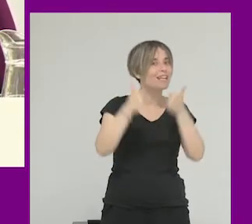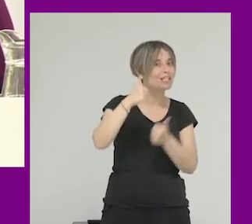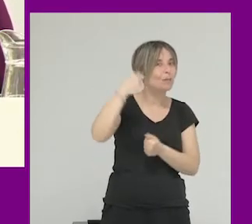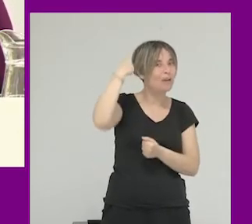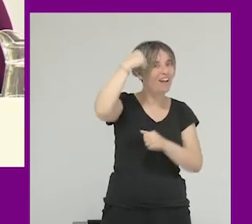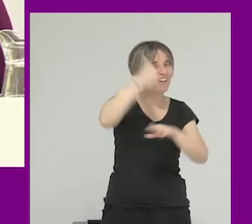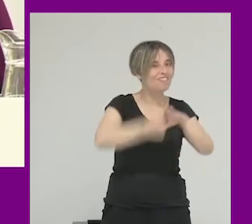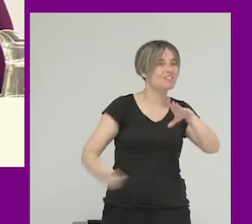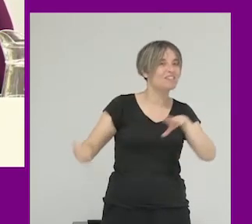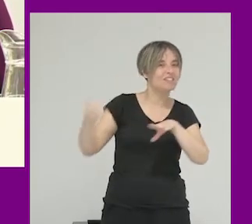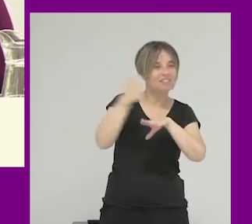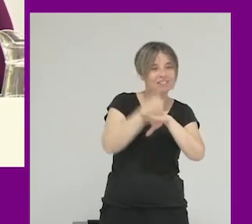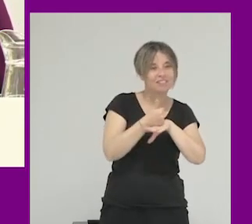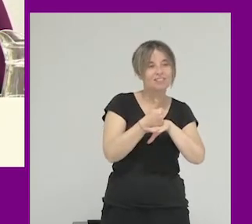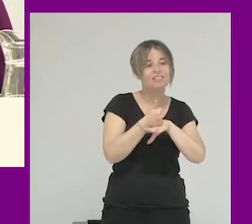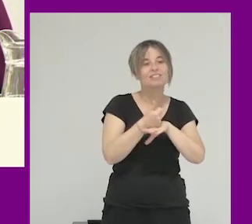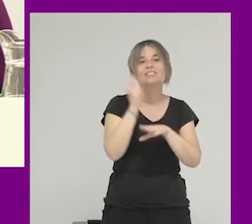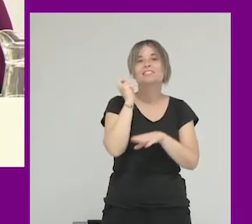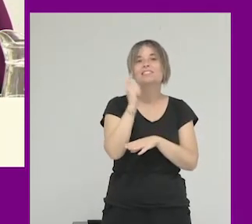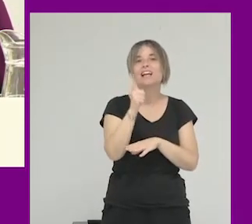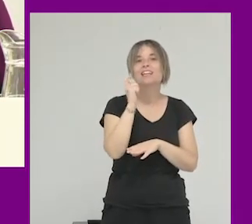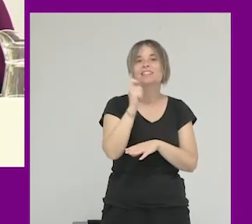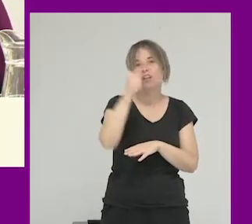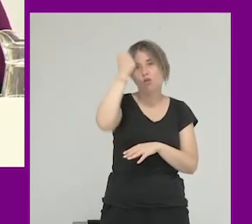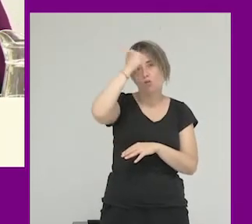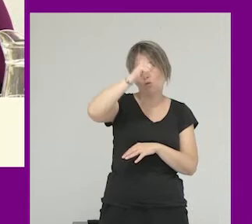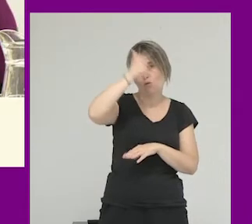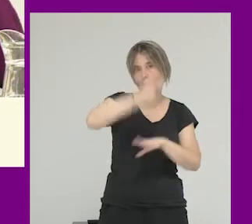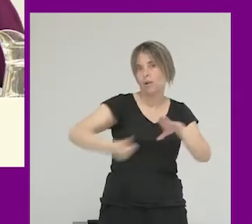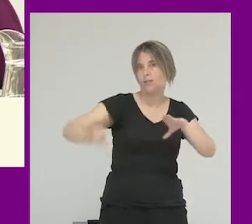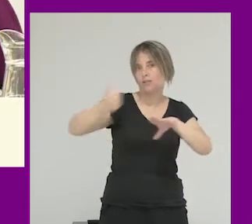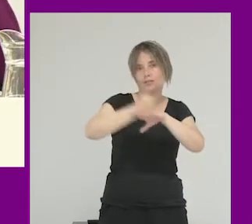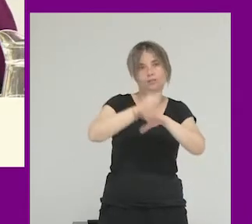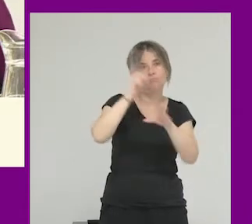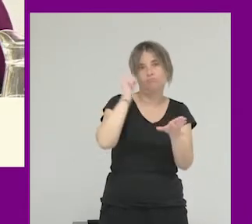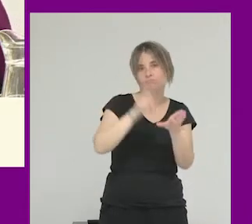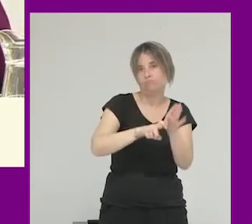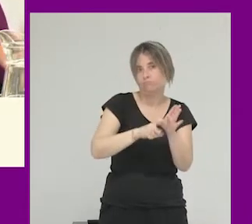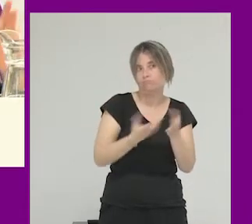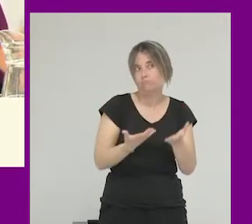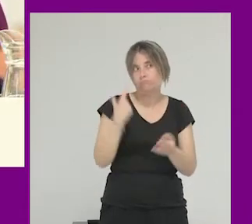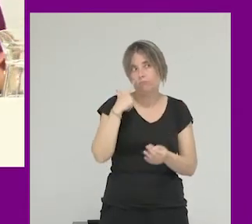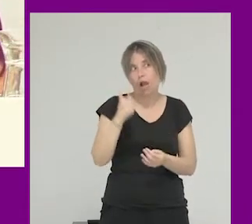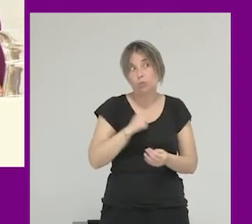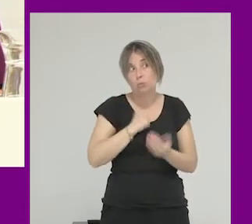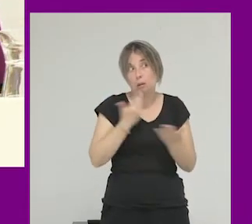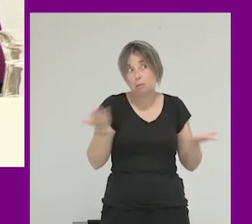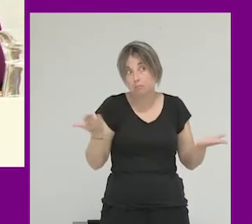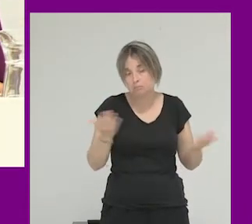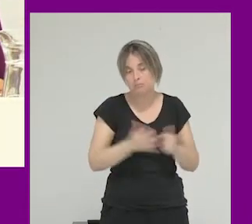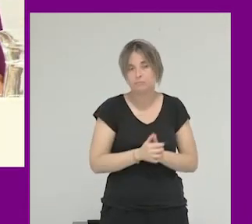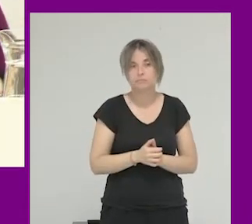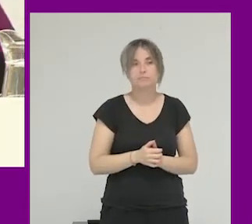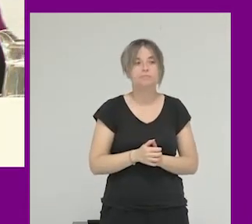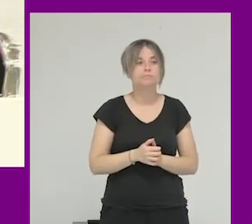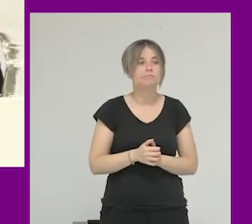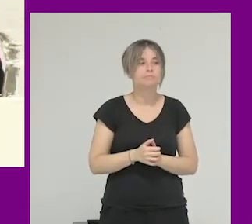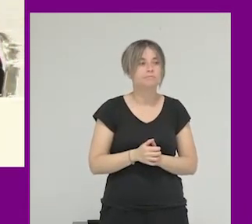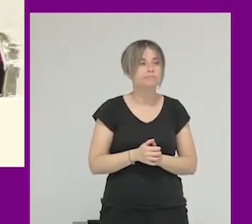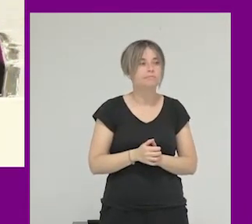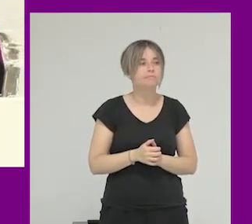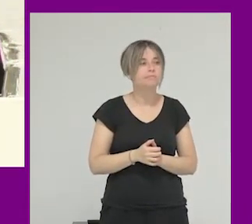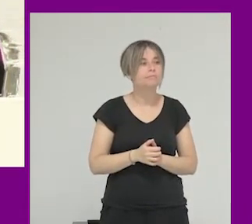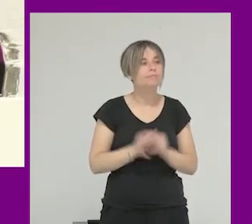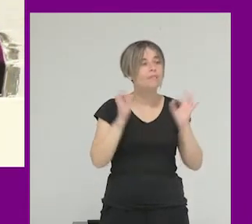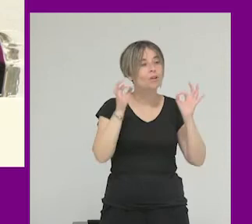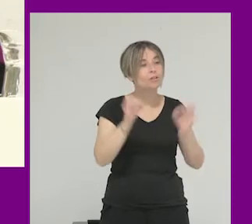cátedras resulta que la mayoría son hombres. Es muy casual eso también, ¿no? ¿No? Y además, yo siempre